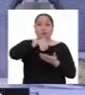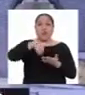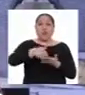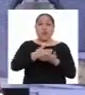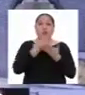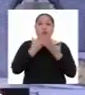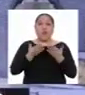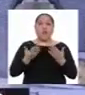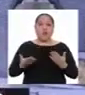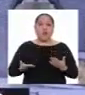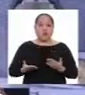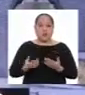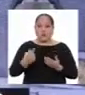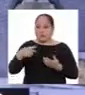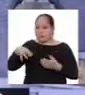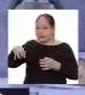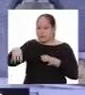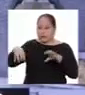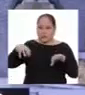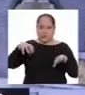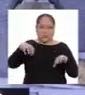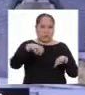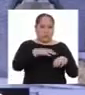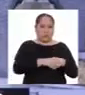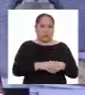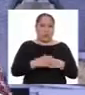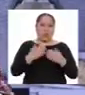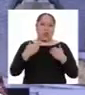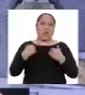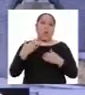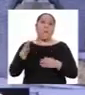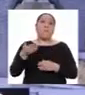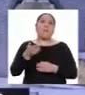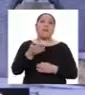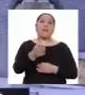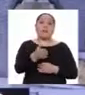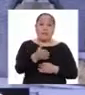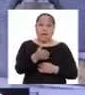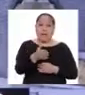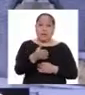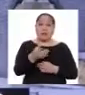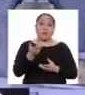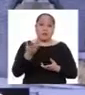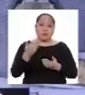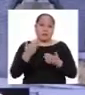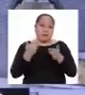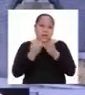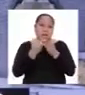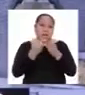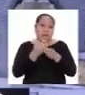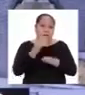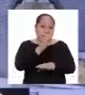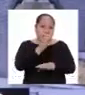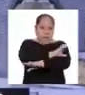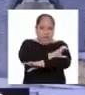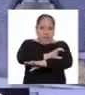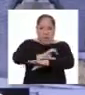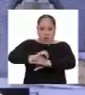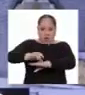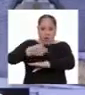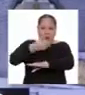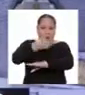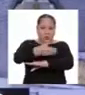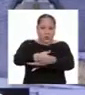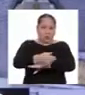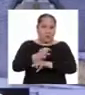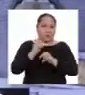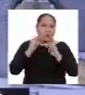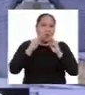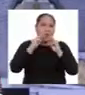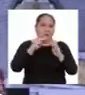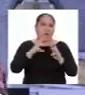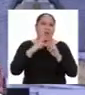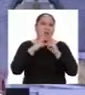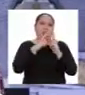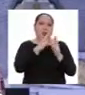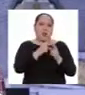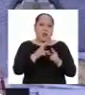que tengo a mi alrededor. Tenemos pescados fresquísimos por encontrarnos en nuestros mares y